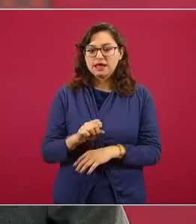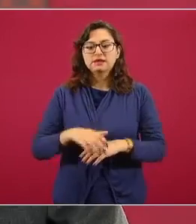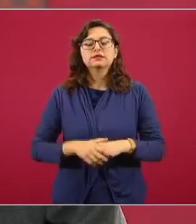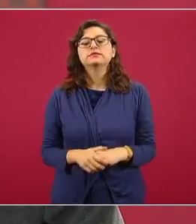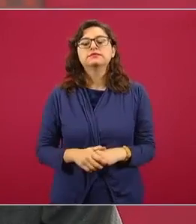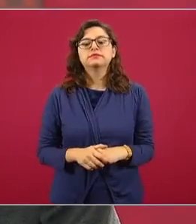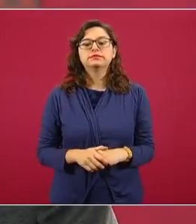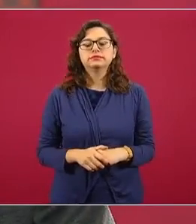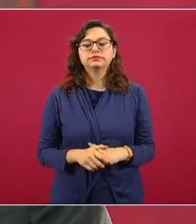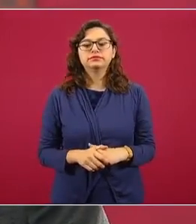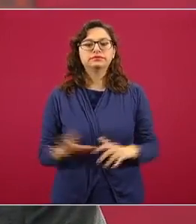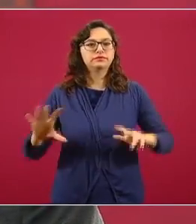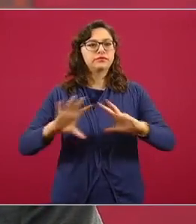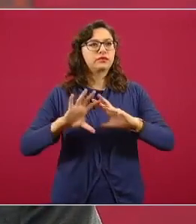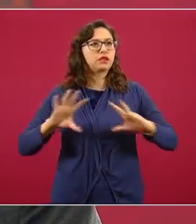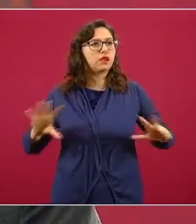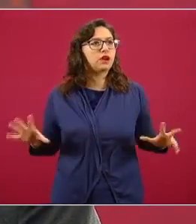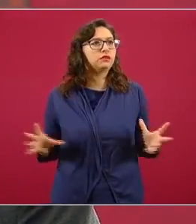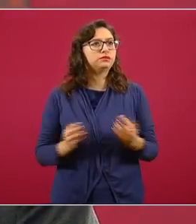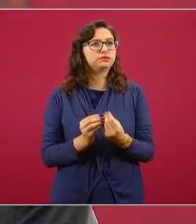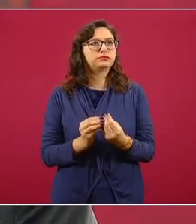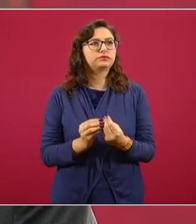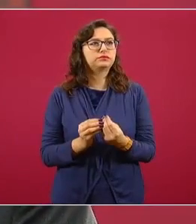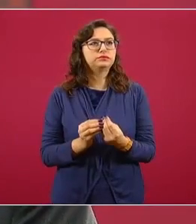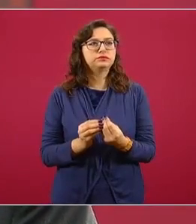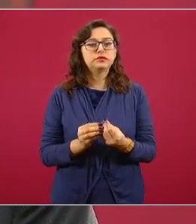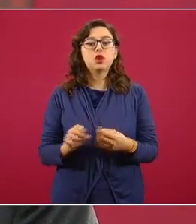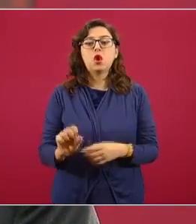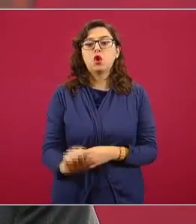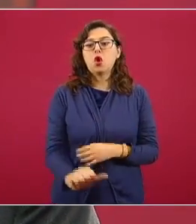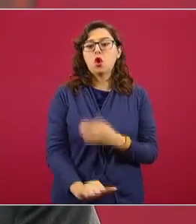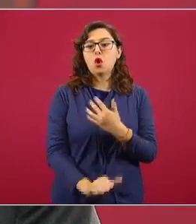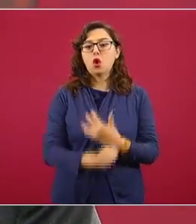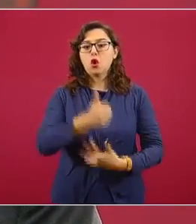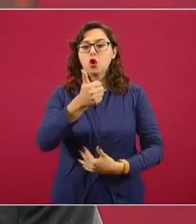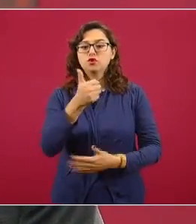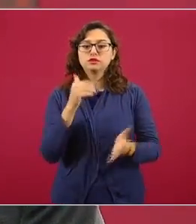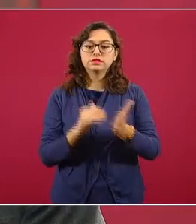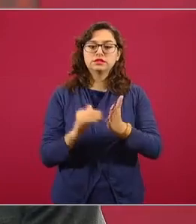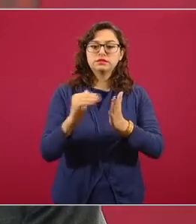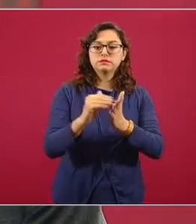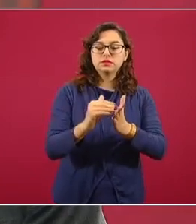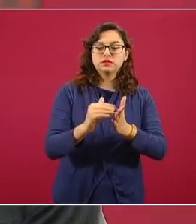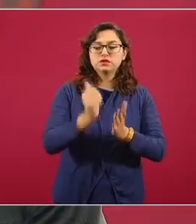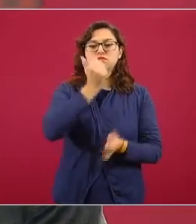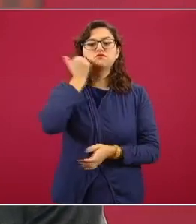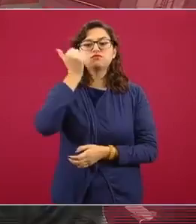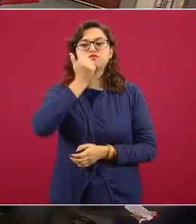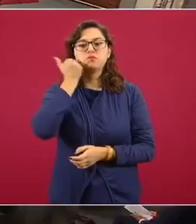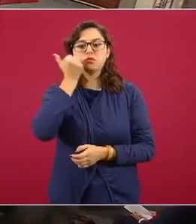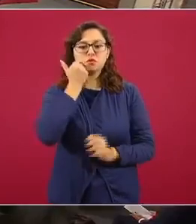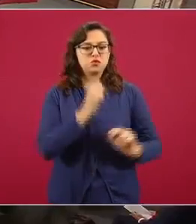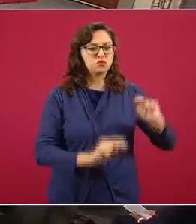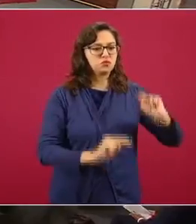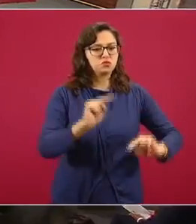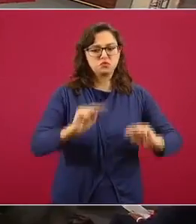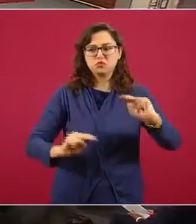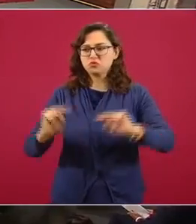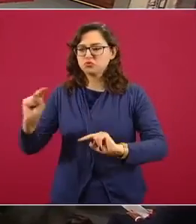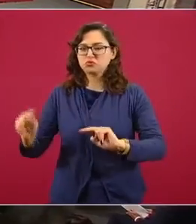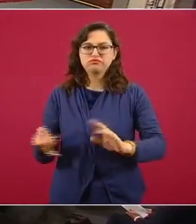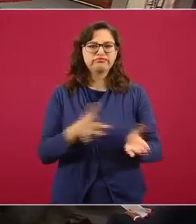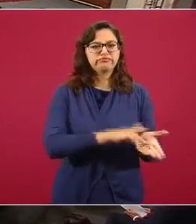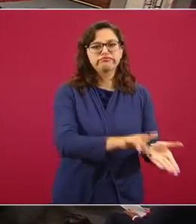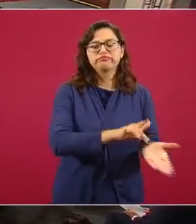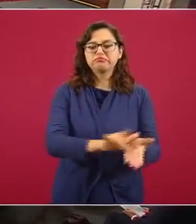total están recibiendo becas 11 millones de estudiantes. Eso